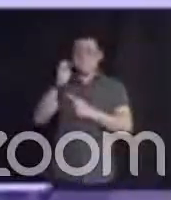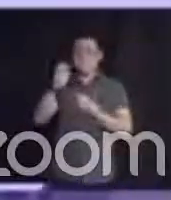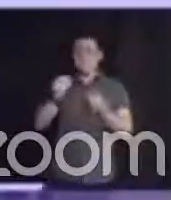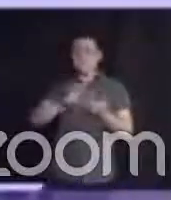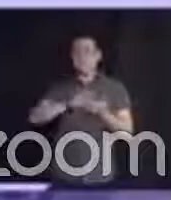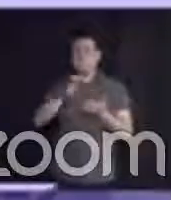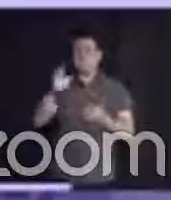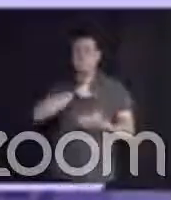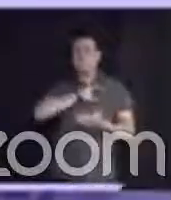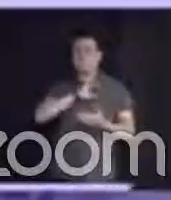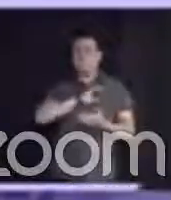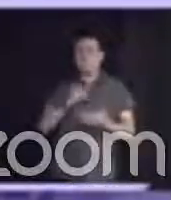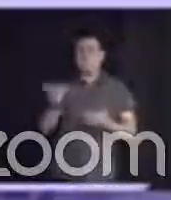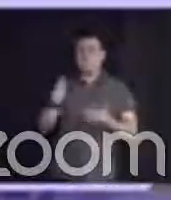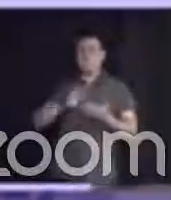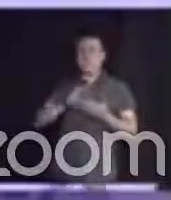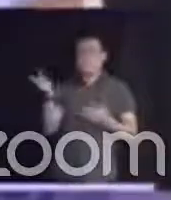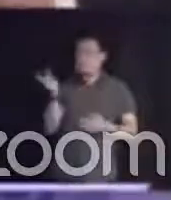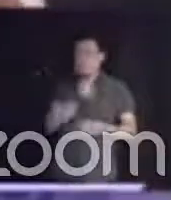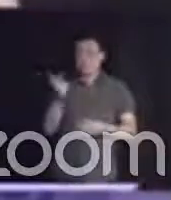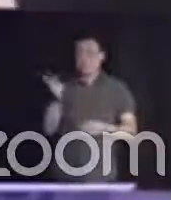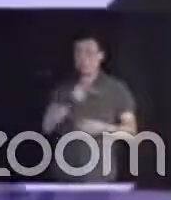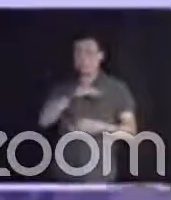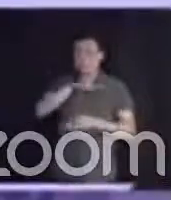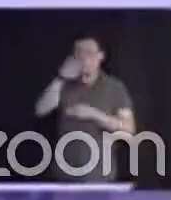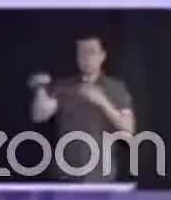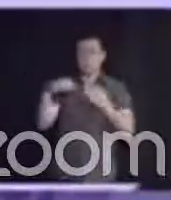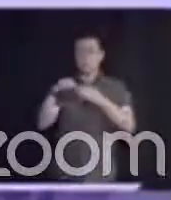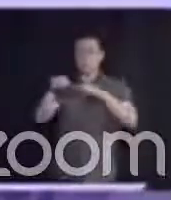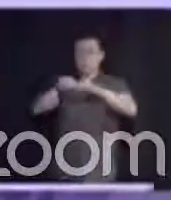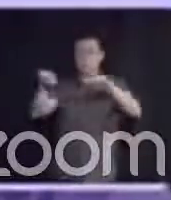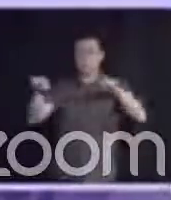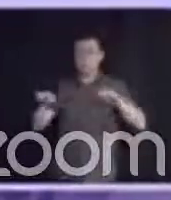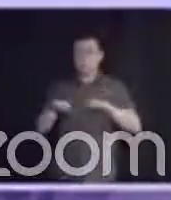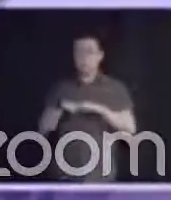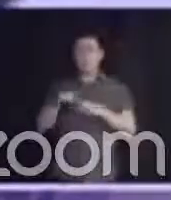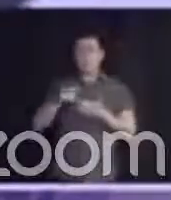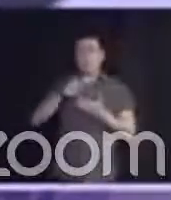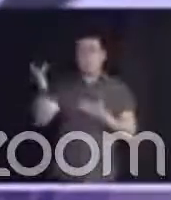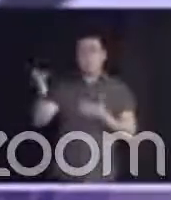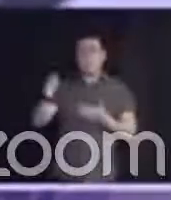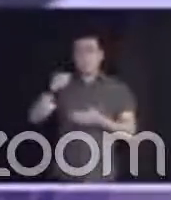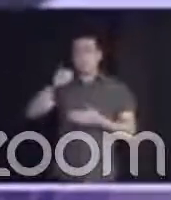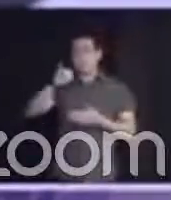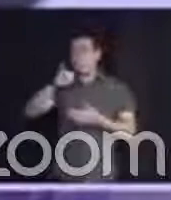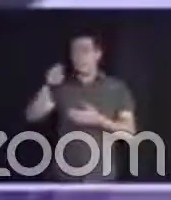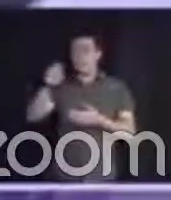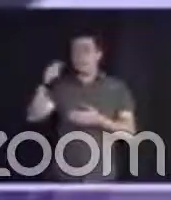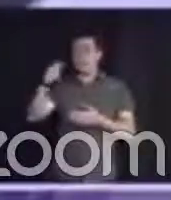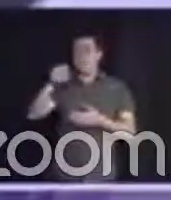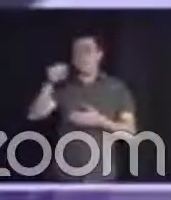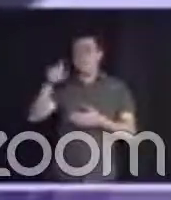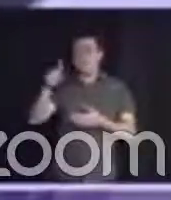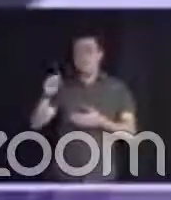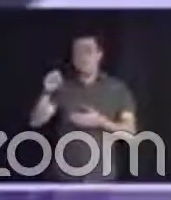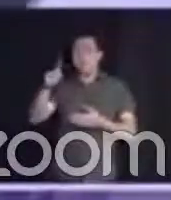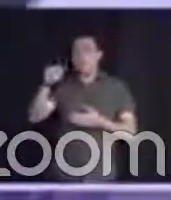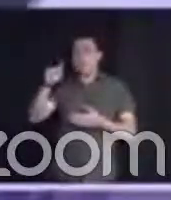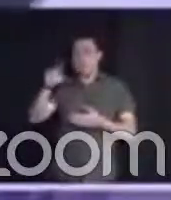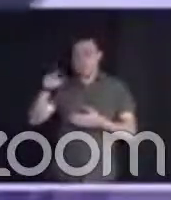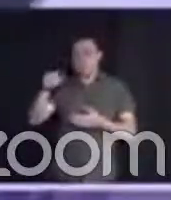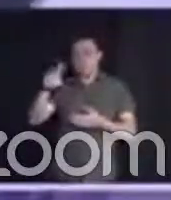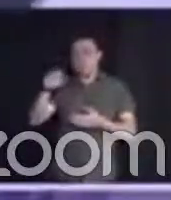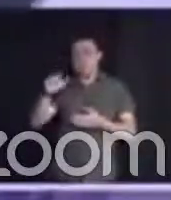quiero mucho. Gracias a Mauri, gracias Kenia, gracias a todo el equipo, gracias Jorge Tiznado, gracias a Patti